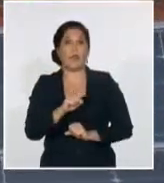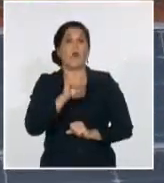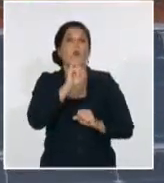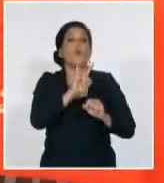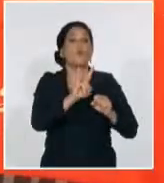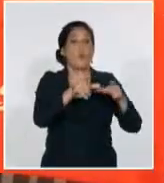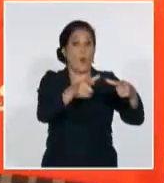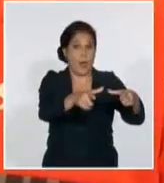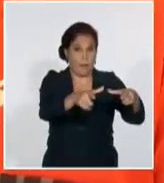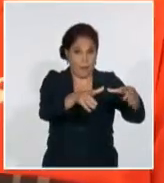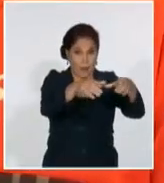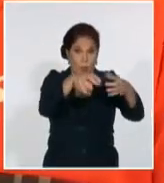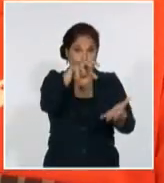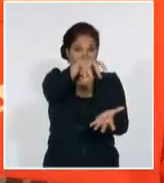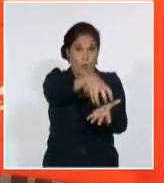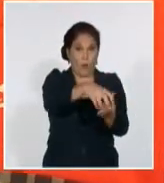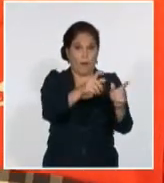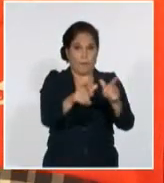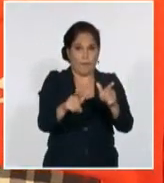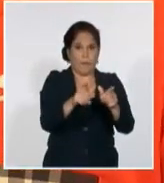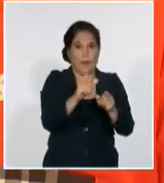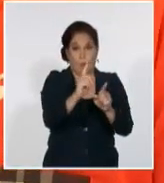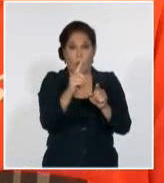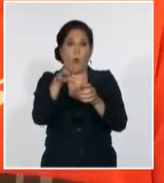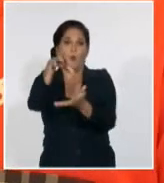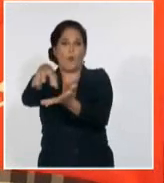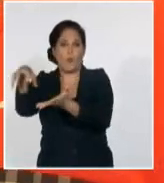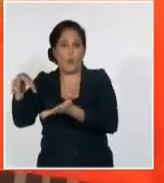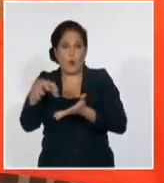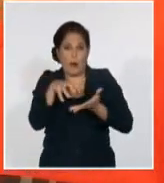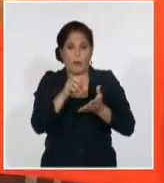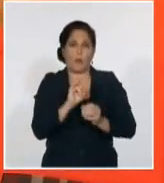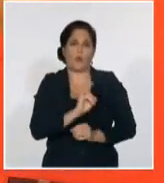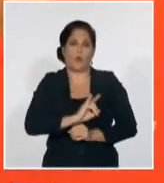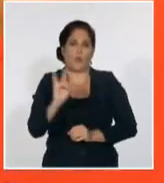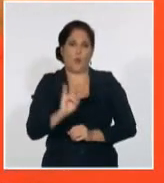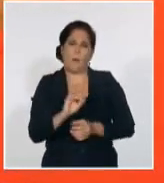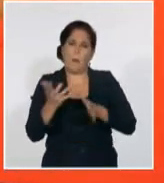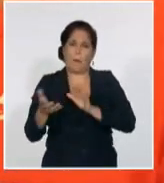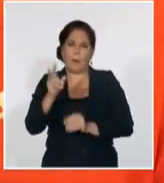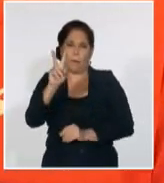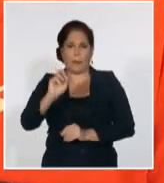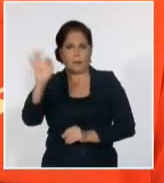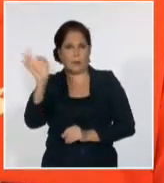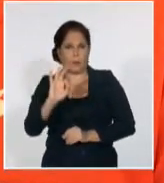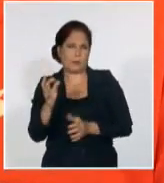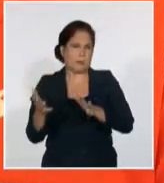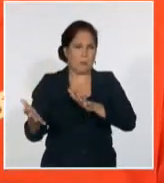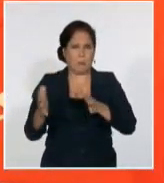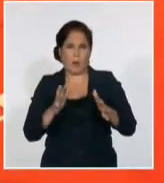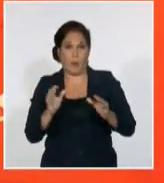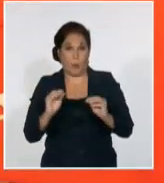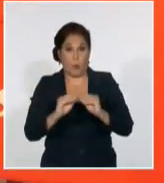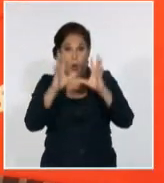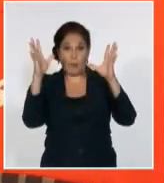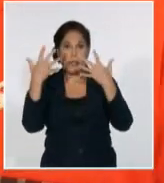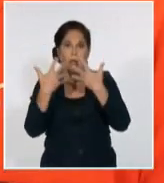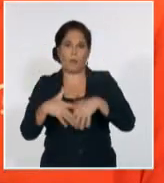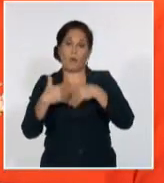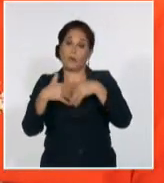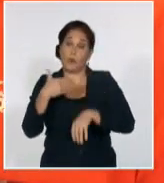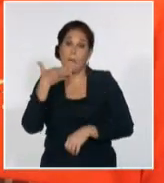9 parques que vamos a montar en la empresa, van a representar cerca del 20% igual del pico diurno, que es en el momento que